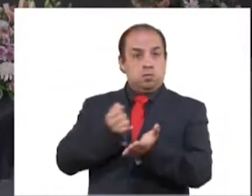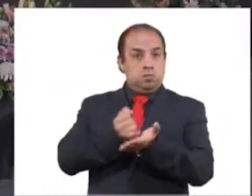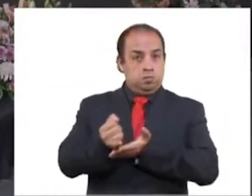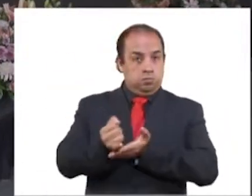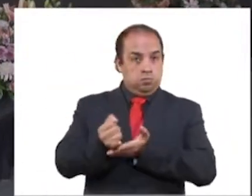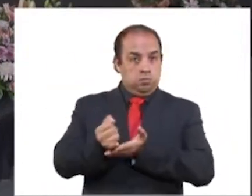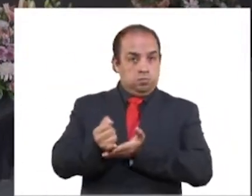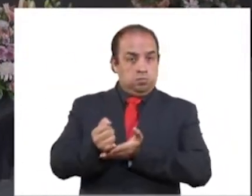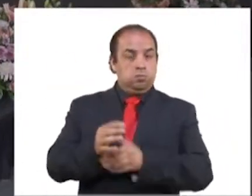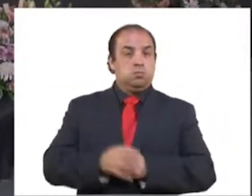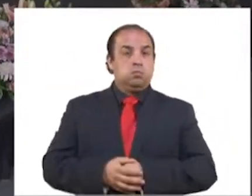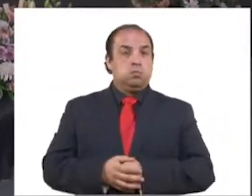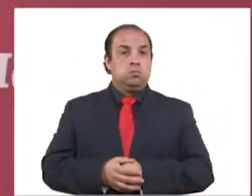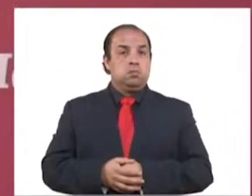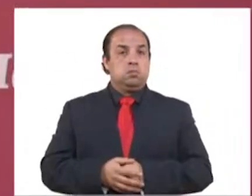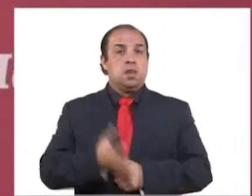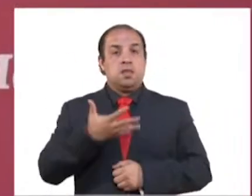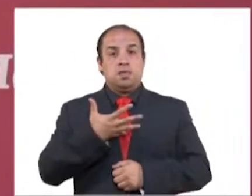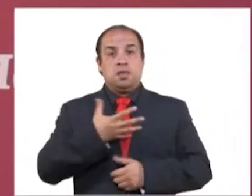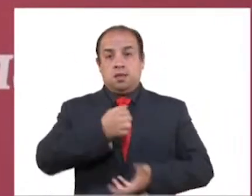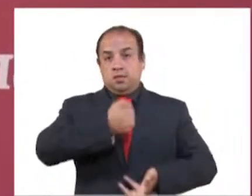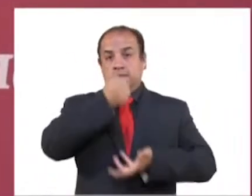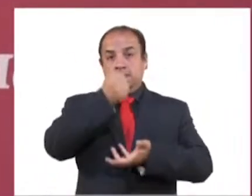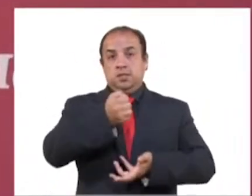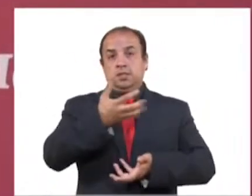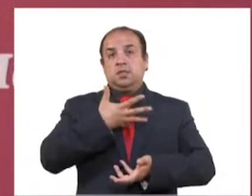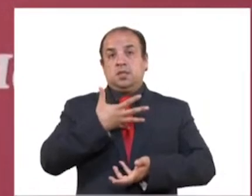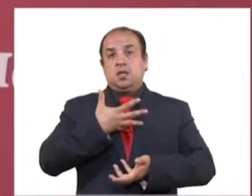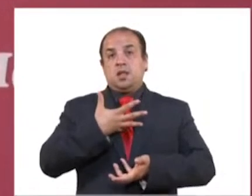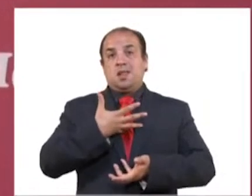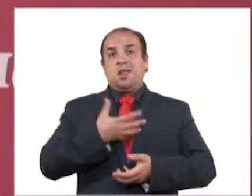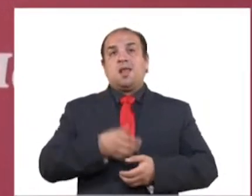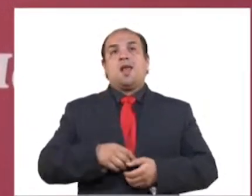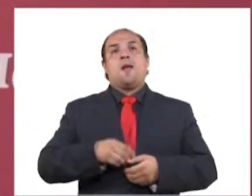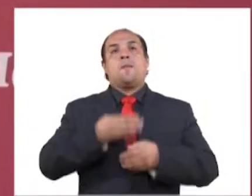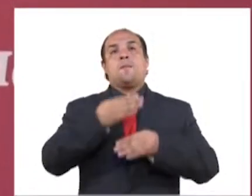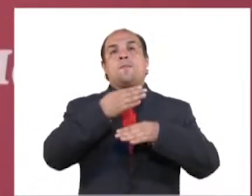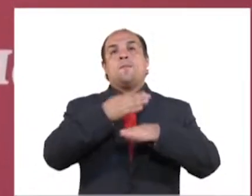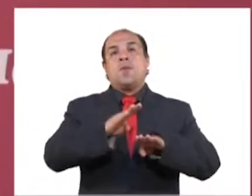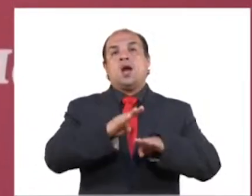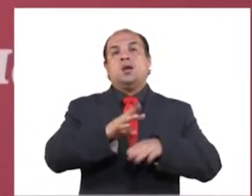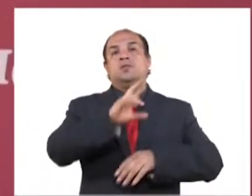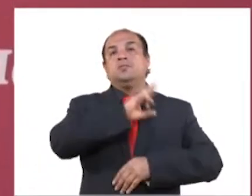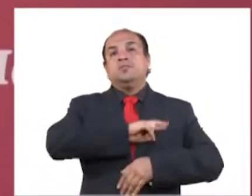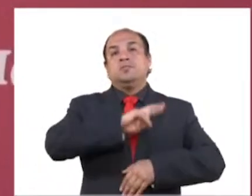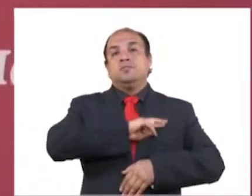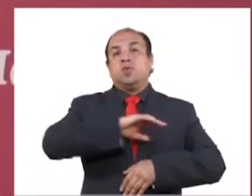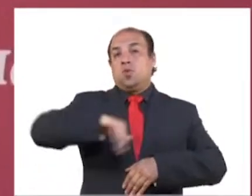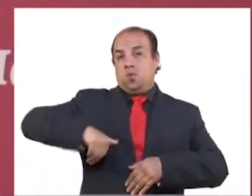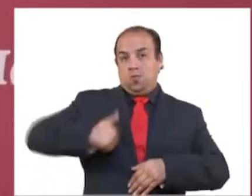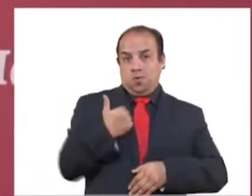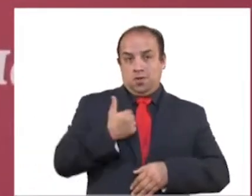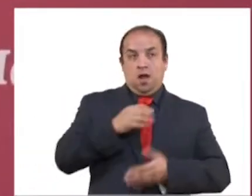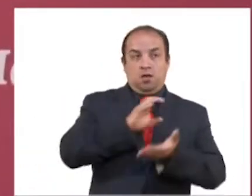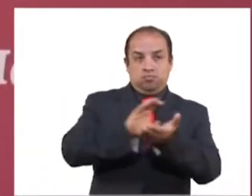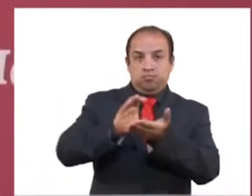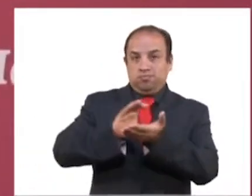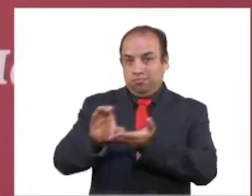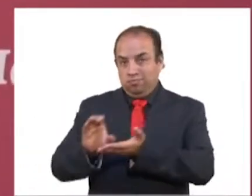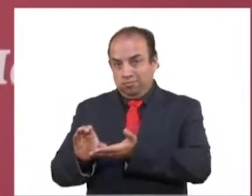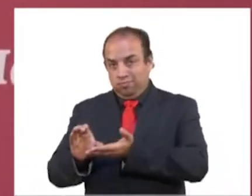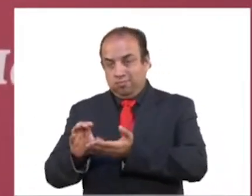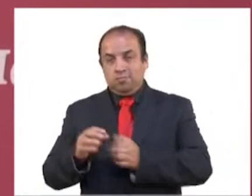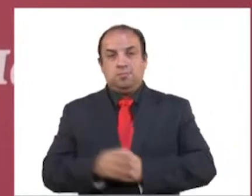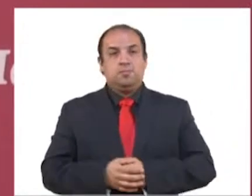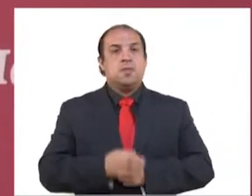determinar que hay una campaña típica con pintas en bardas y el uso del hashtag es Claudia en redes sociales agregó